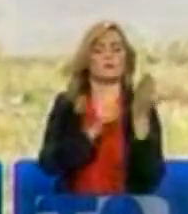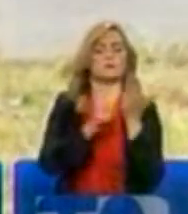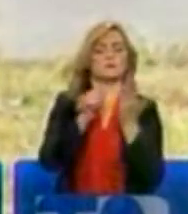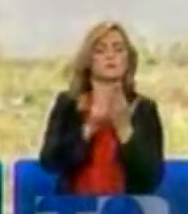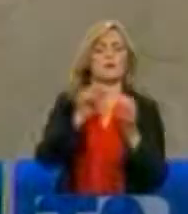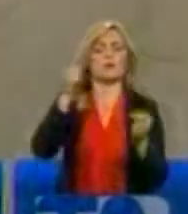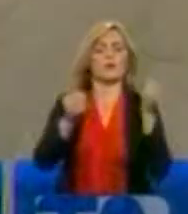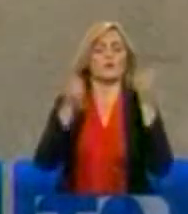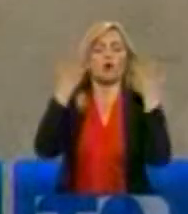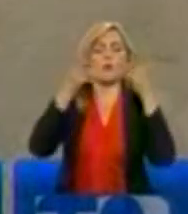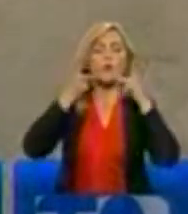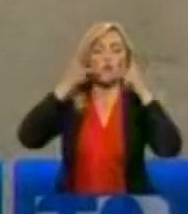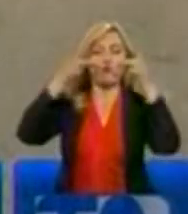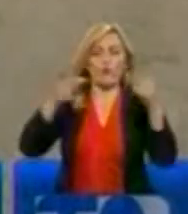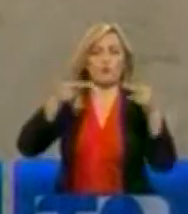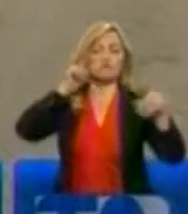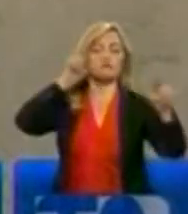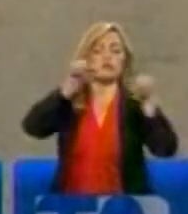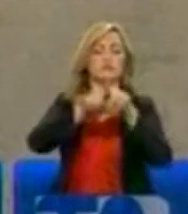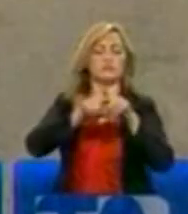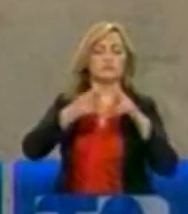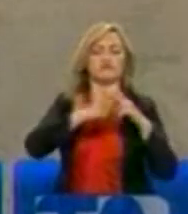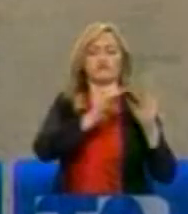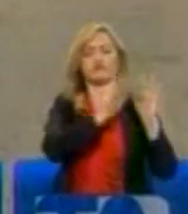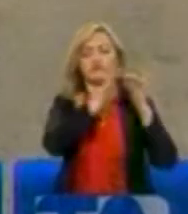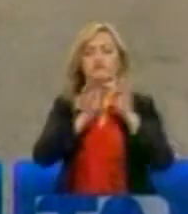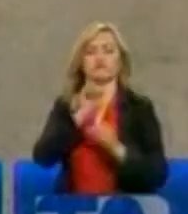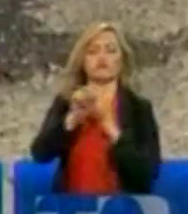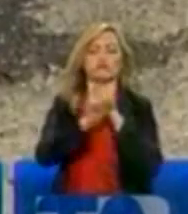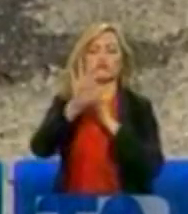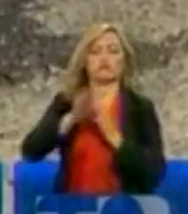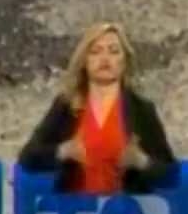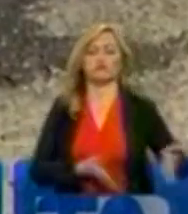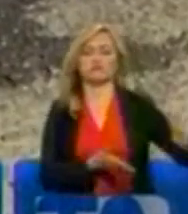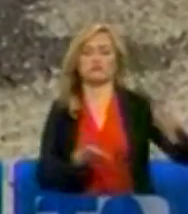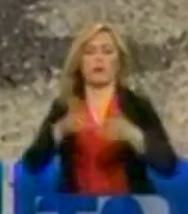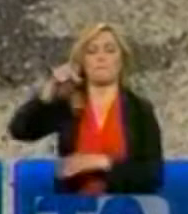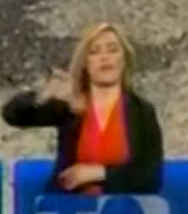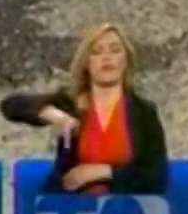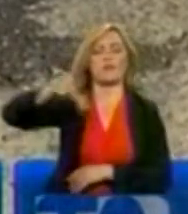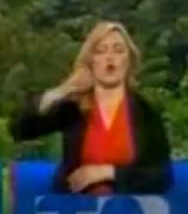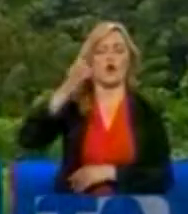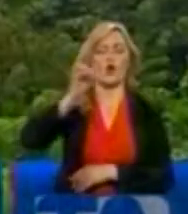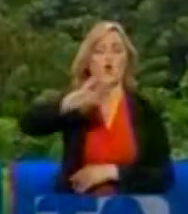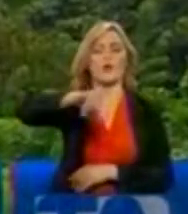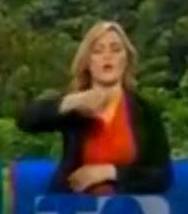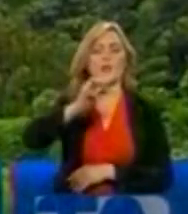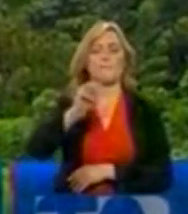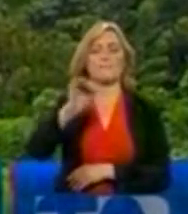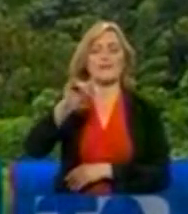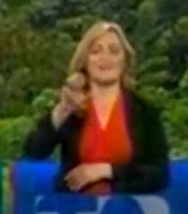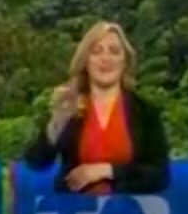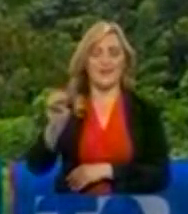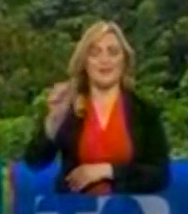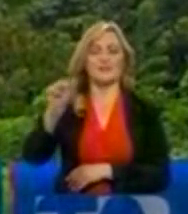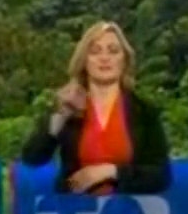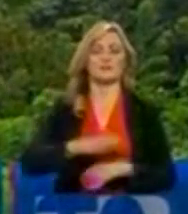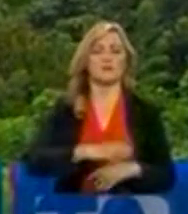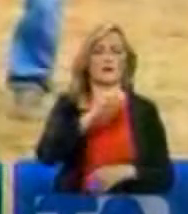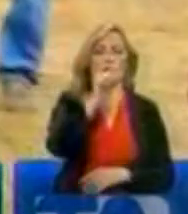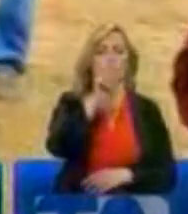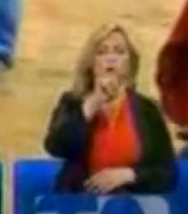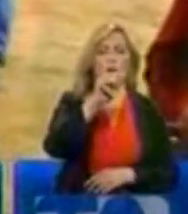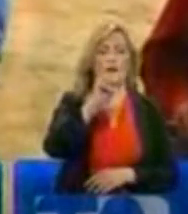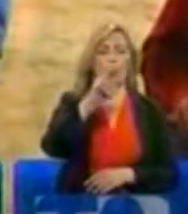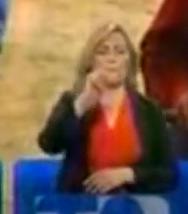Obras Públicas para dar mantenimiento por 5 años a las vías Pedernales Cojimíes, Paso Lateral del Carmen, El Carmen